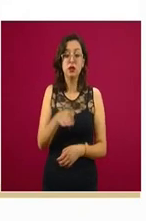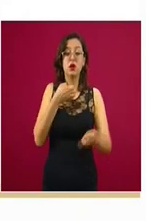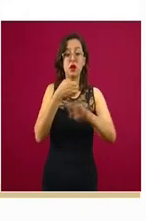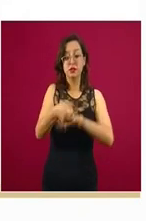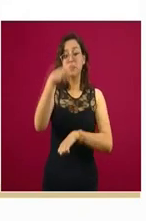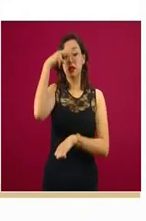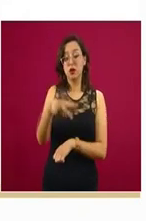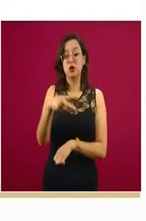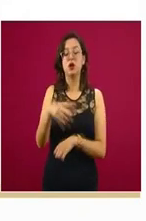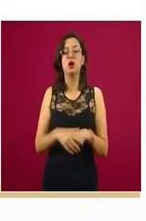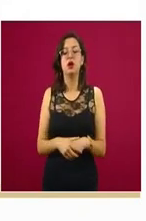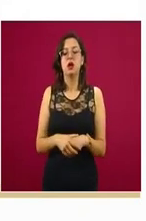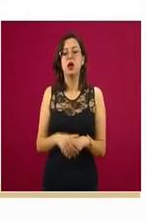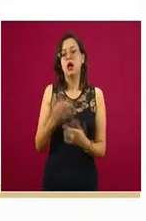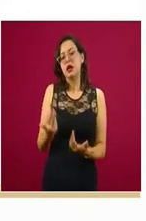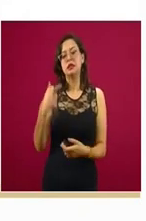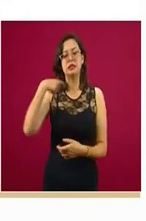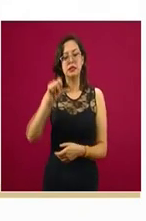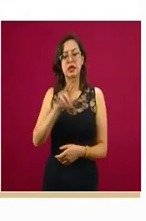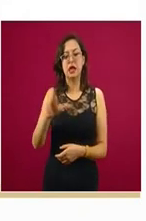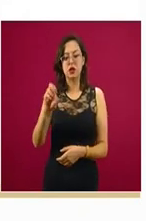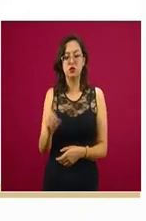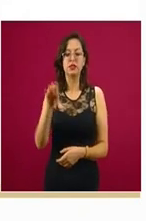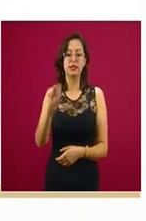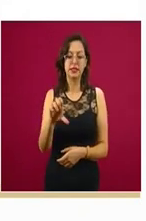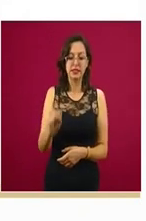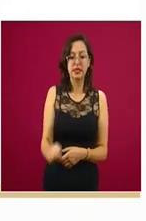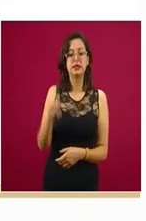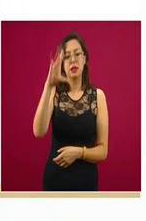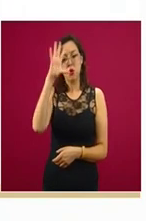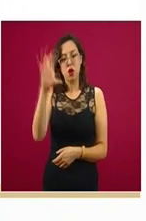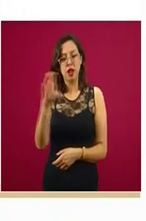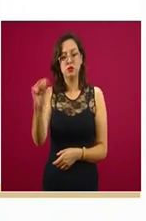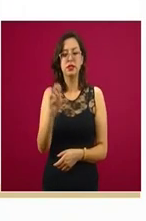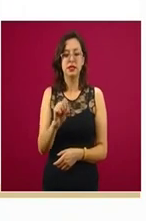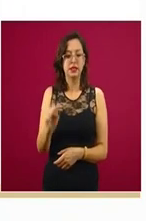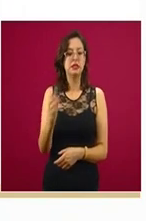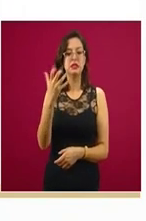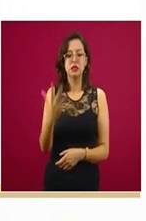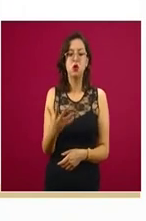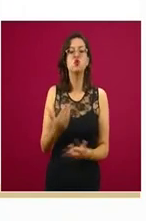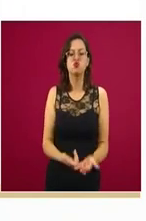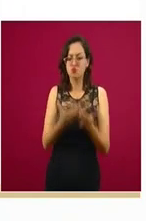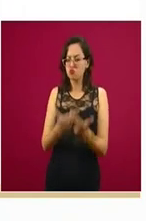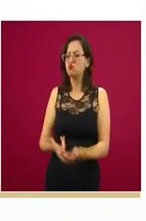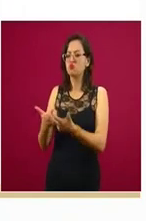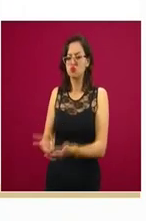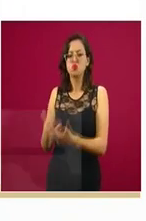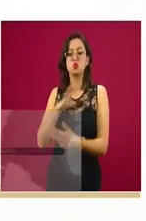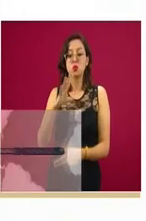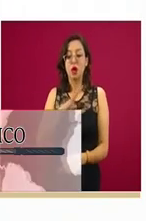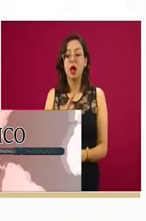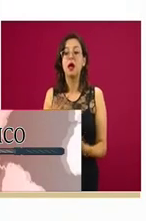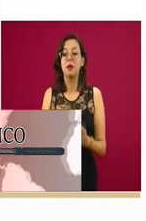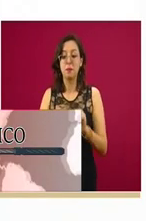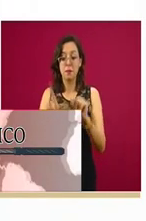de México de 51%, en Quintana Roo de 60%, en Morelos de 65% y así sucesivamente. La media